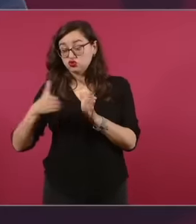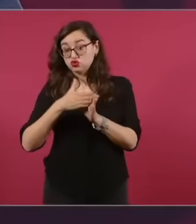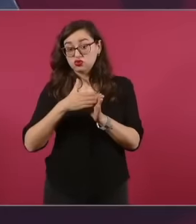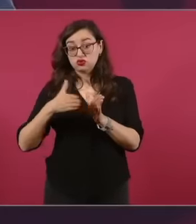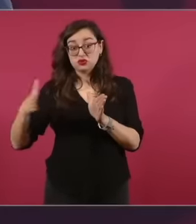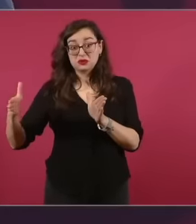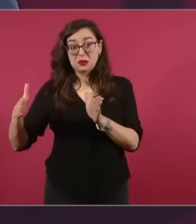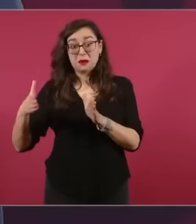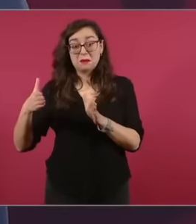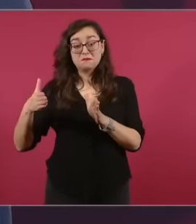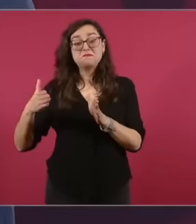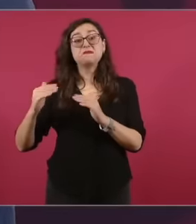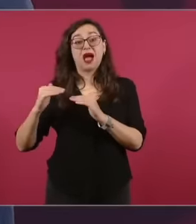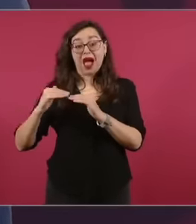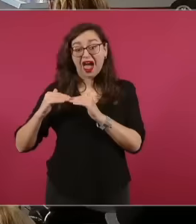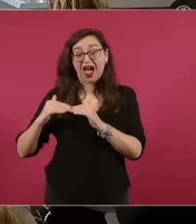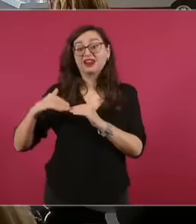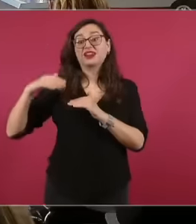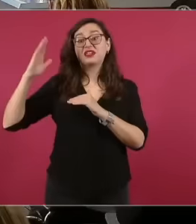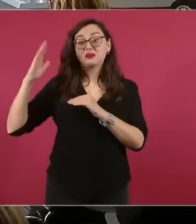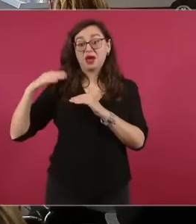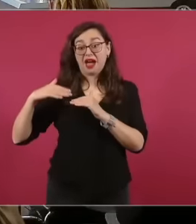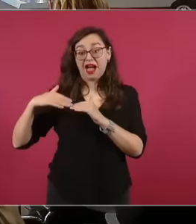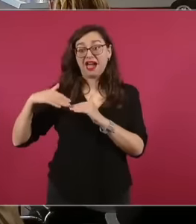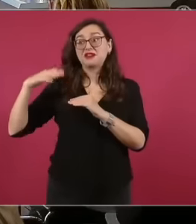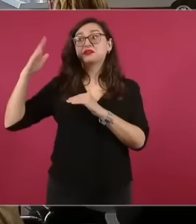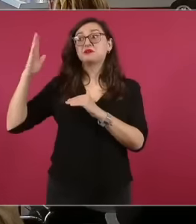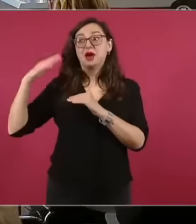¿por qué no pones la tabla?